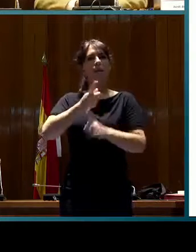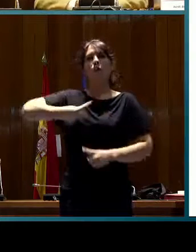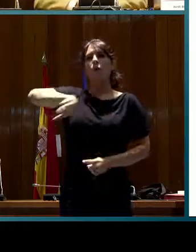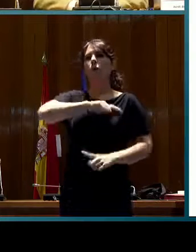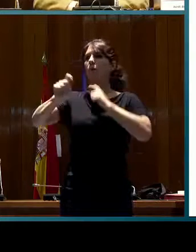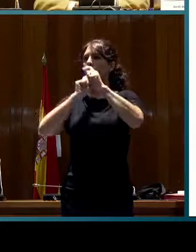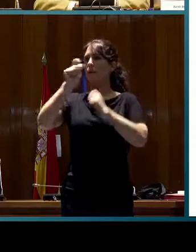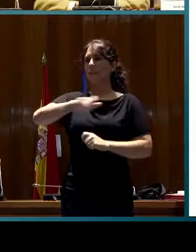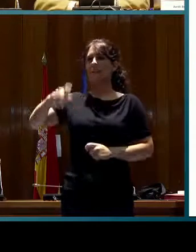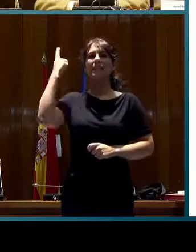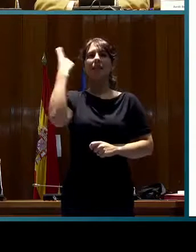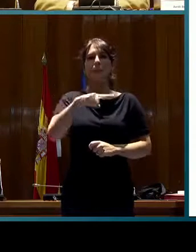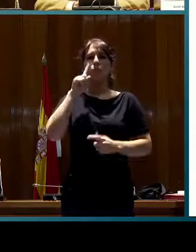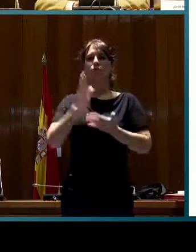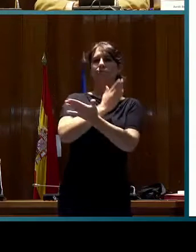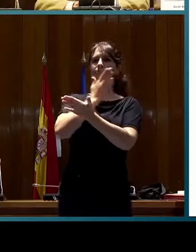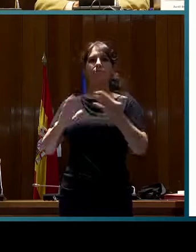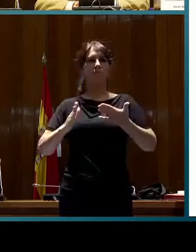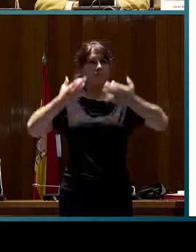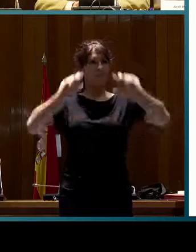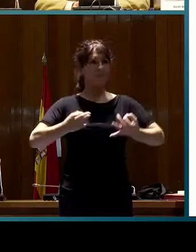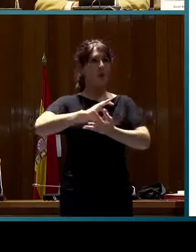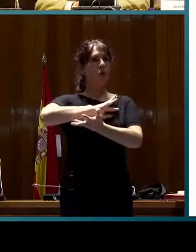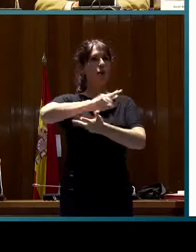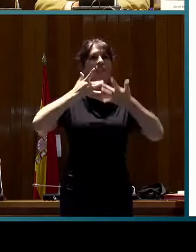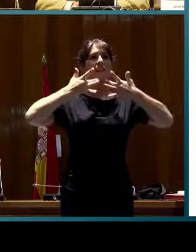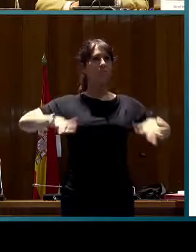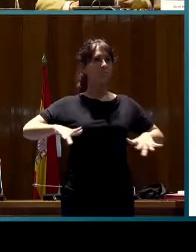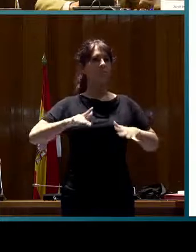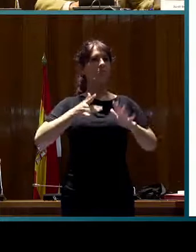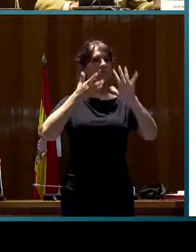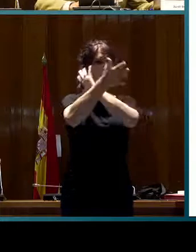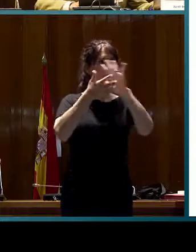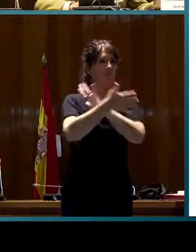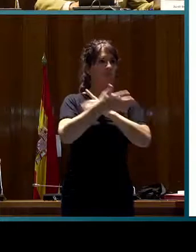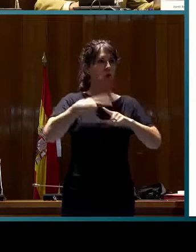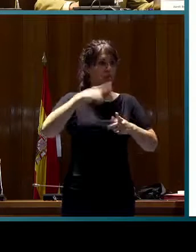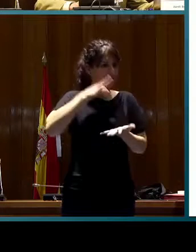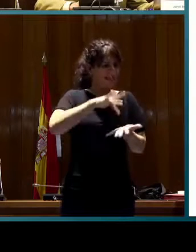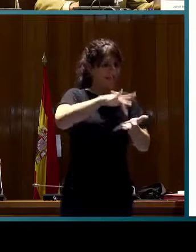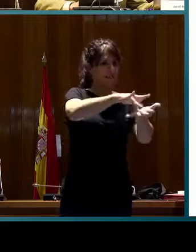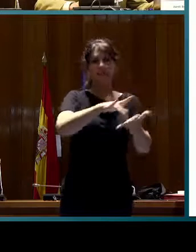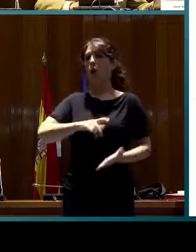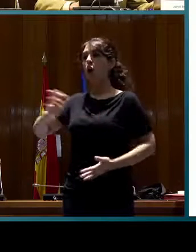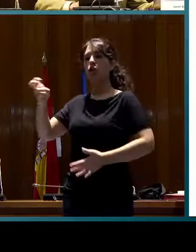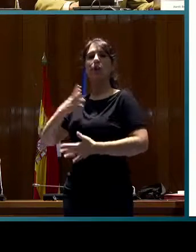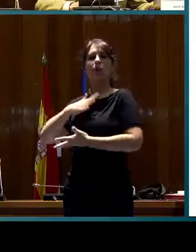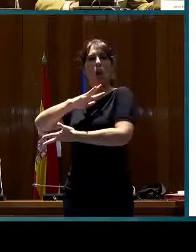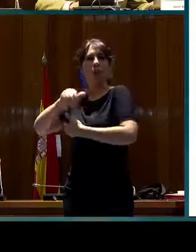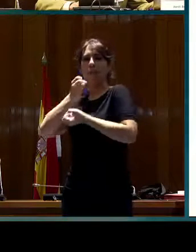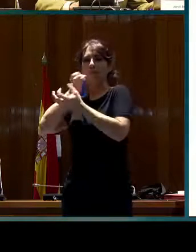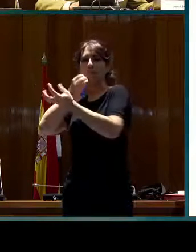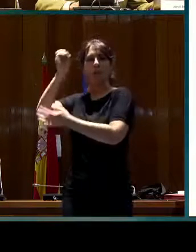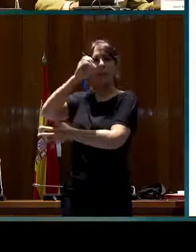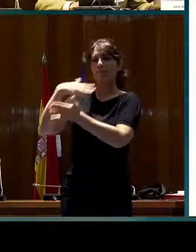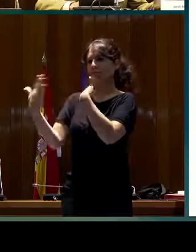de lo que son hechos, de lo que son noticias, de lo que son comentarios. La teoría sigue siendo válida, pero se ha completado, porque todo el